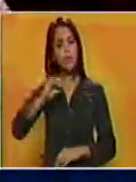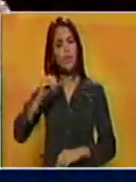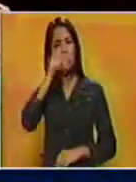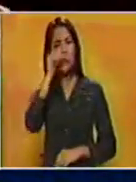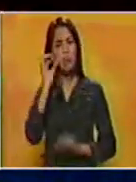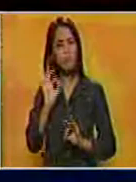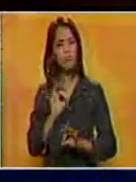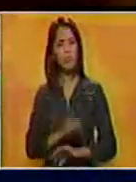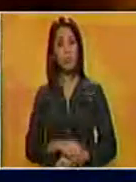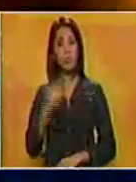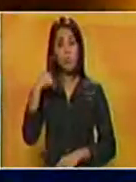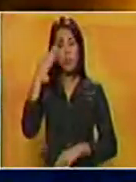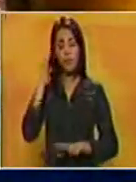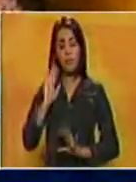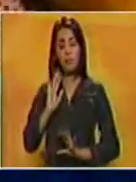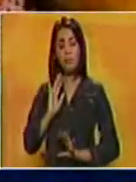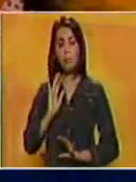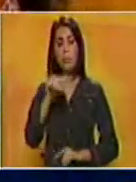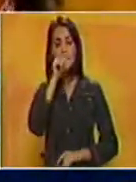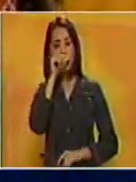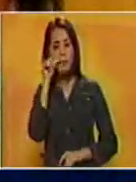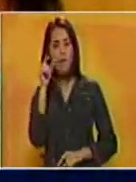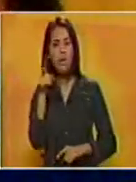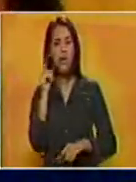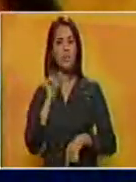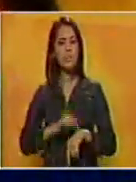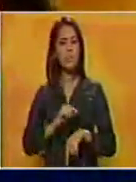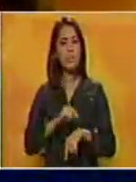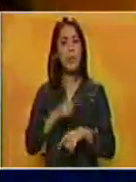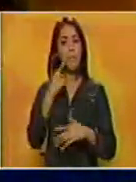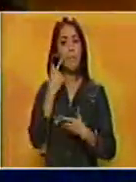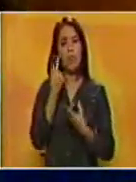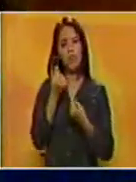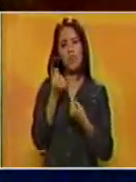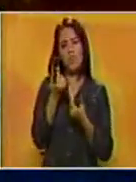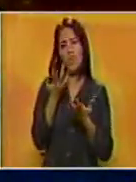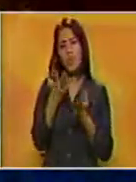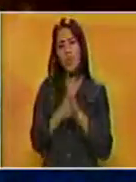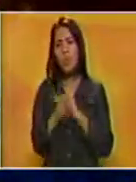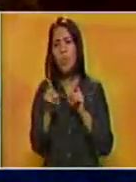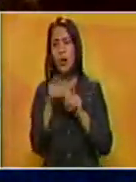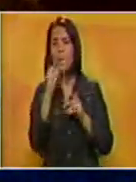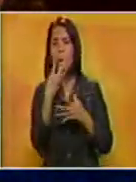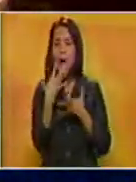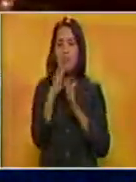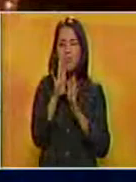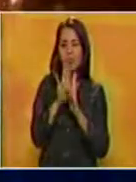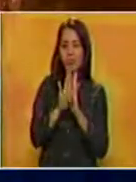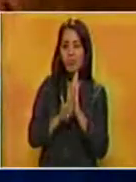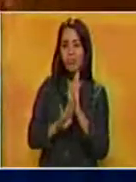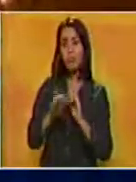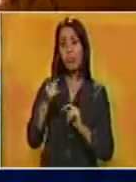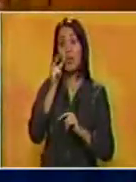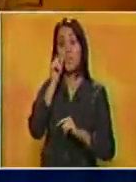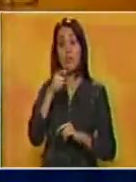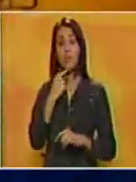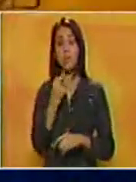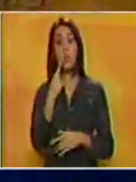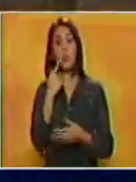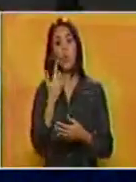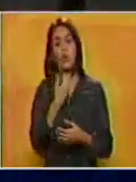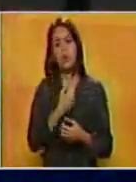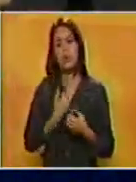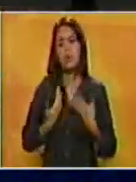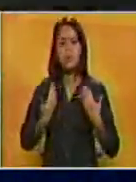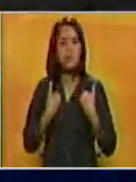consumía. Explicó que en términos de droga en ese horario son productos de baja calidad. Según Johnson, no quiso lastimarla y dijo que Lovato estaba un